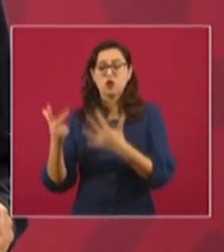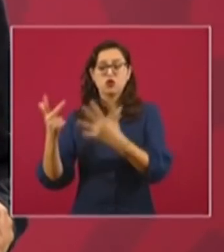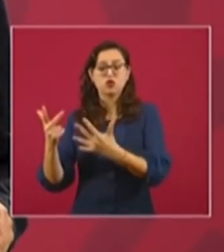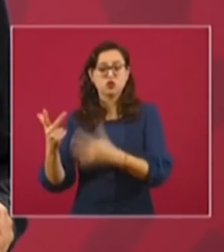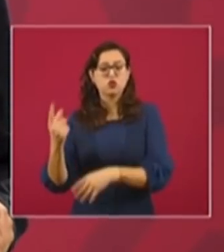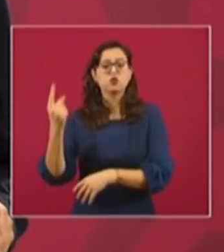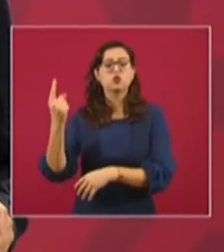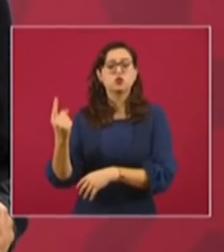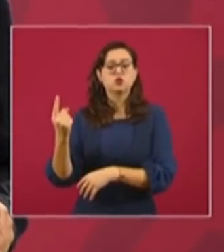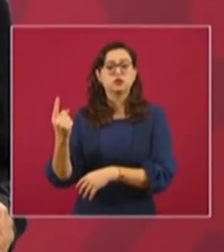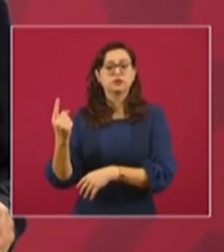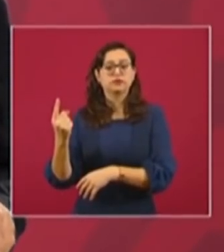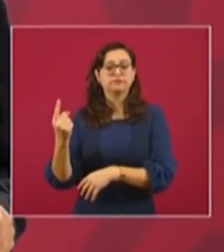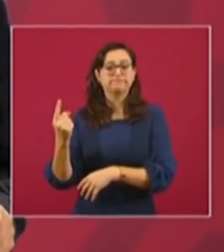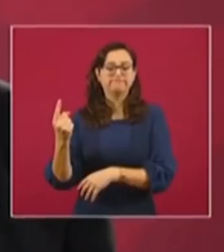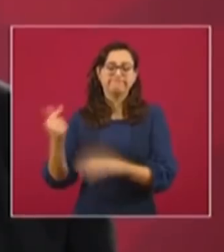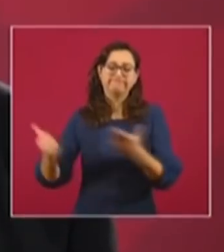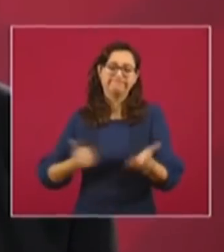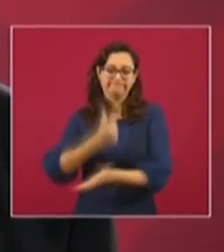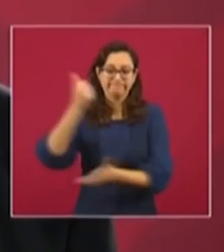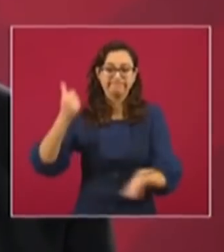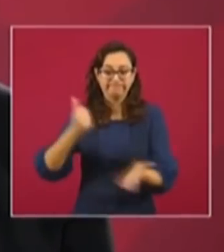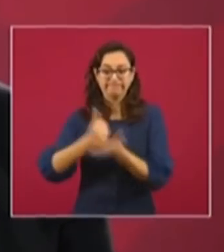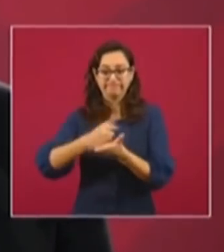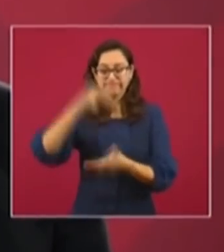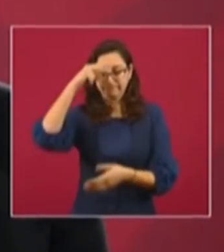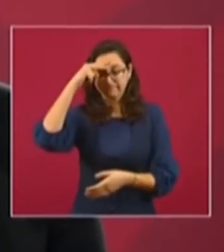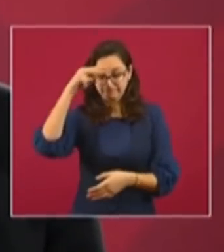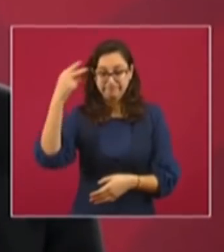federativas, pues es la Ciudad de México.